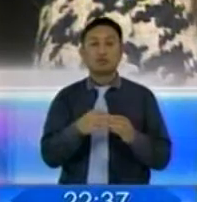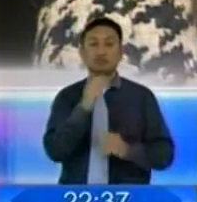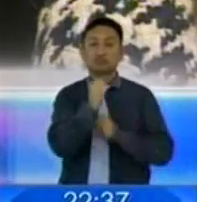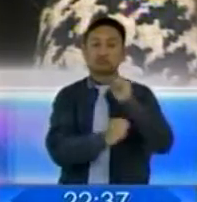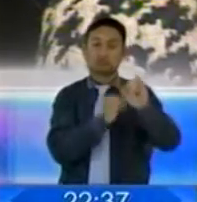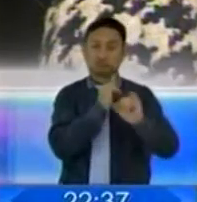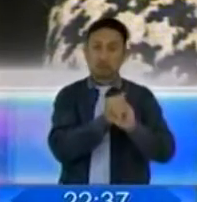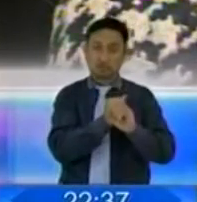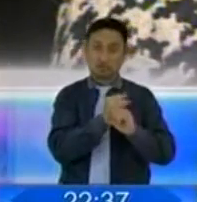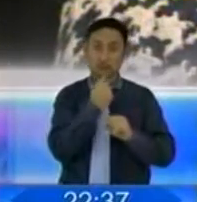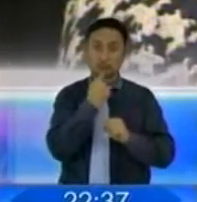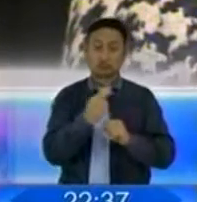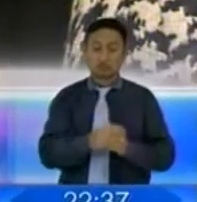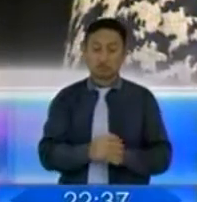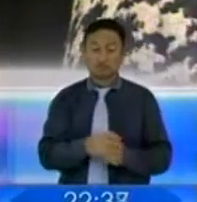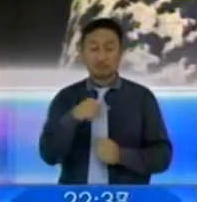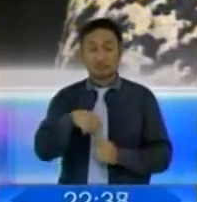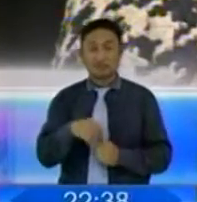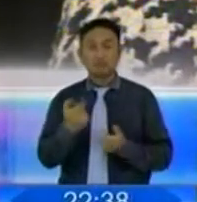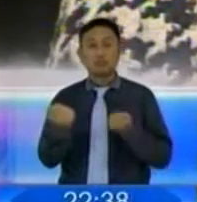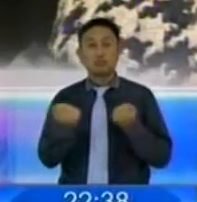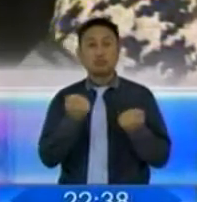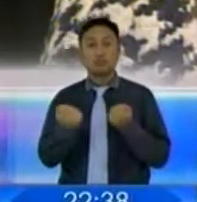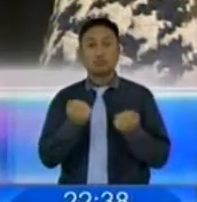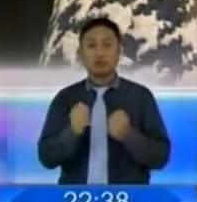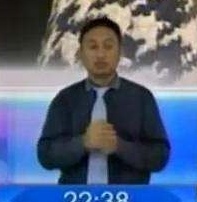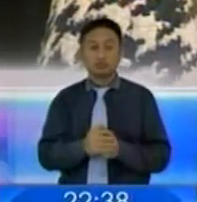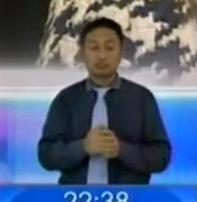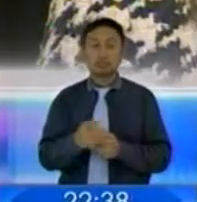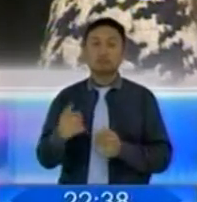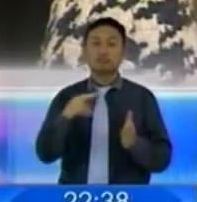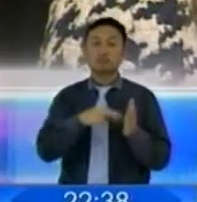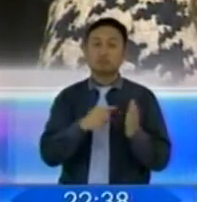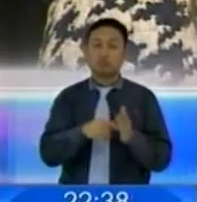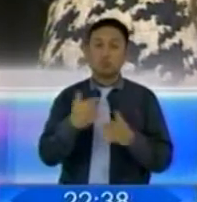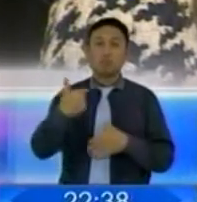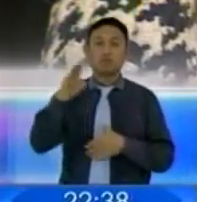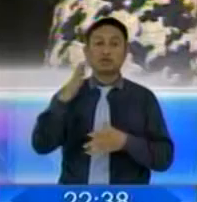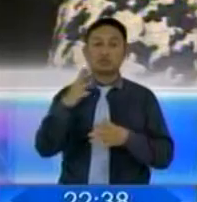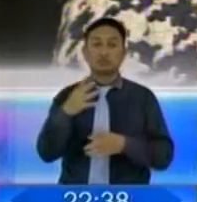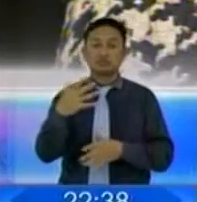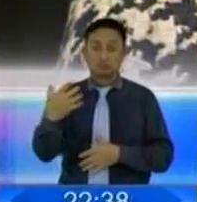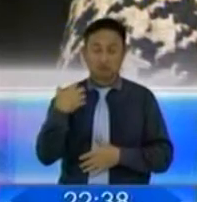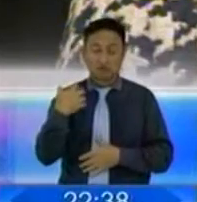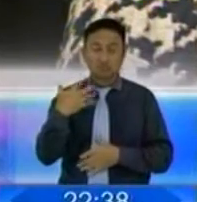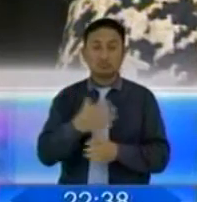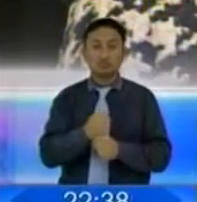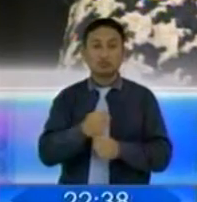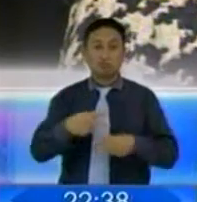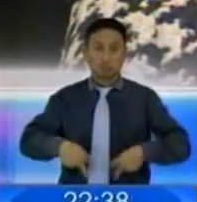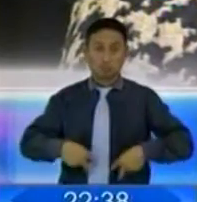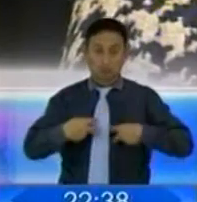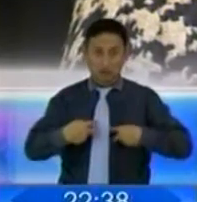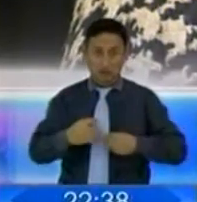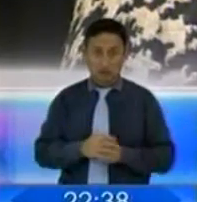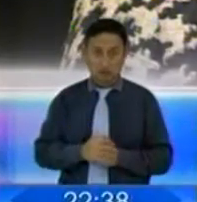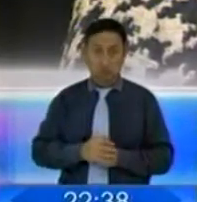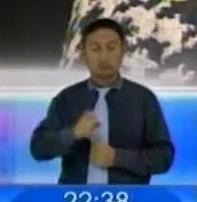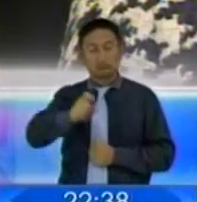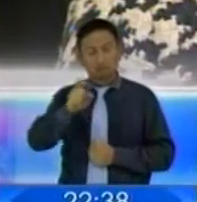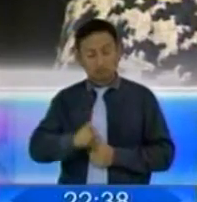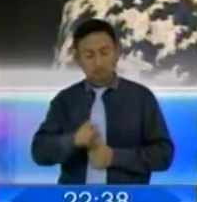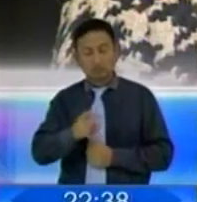ha dicho que estas medidas que impliquen la mayor garantía para la seguridad y la vida, son medidas que deben tomarse